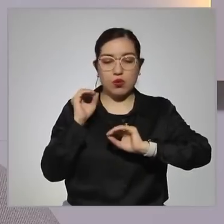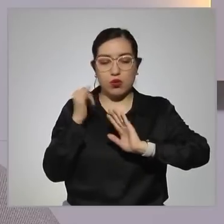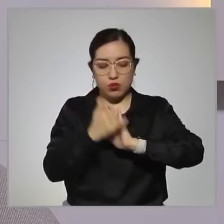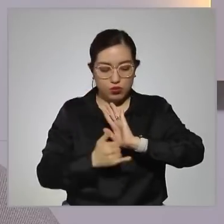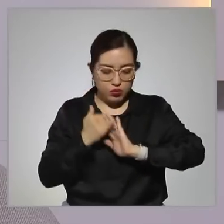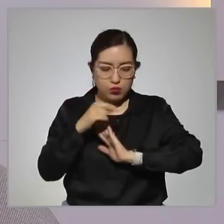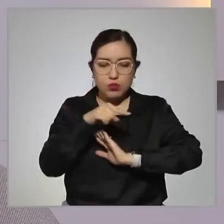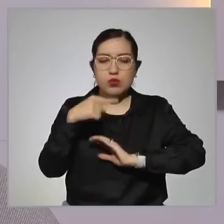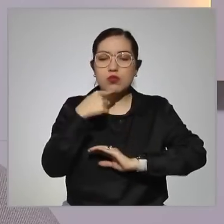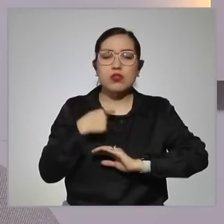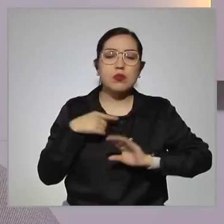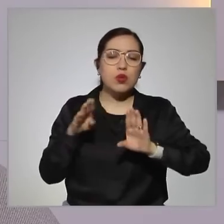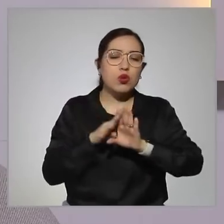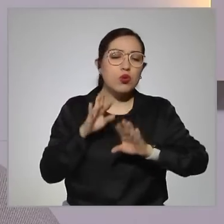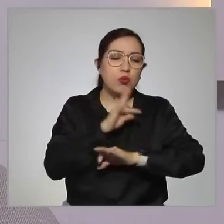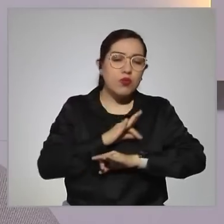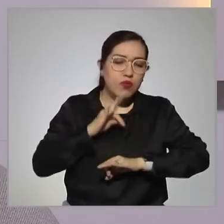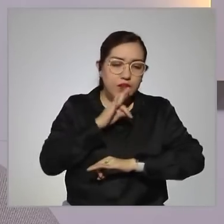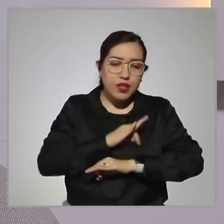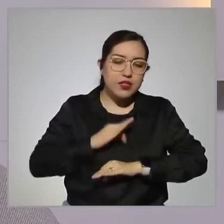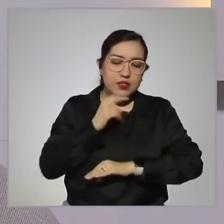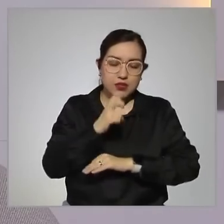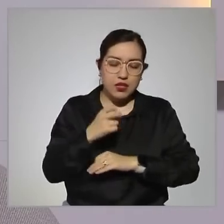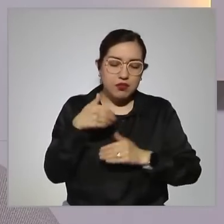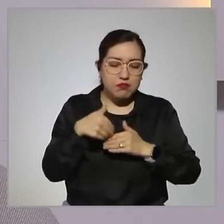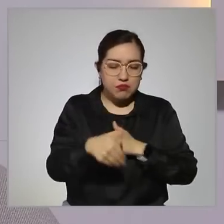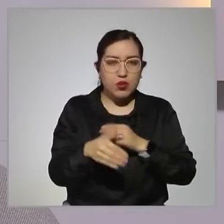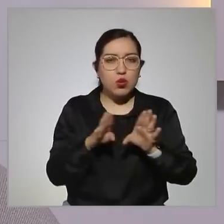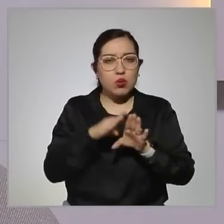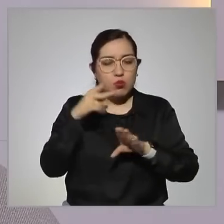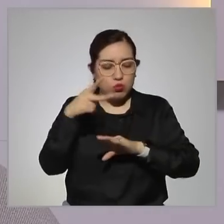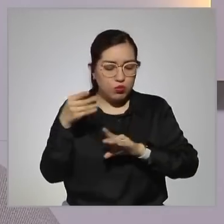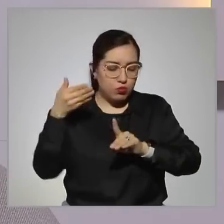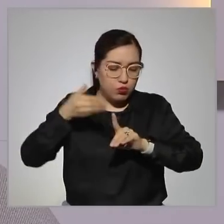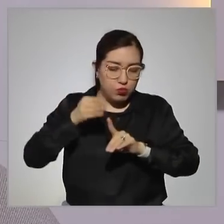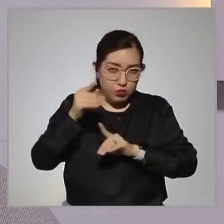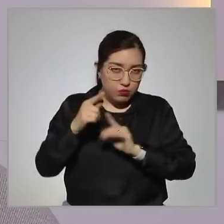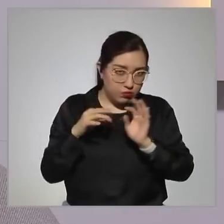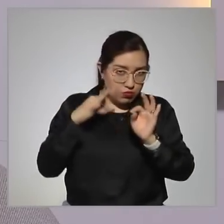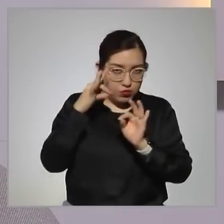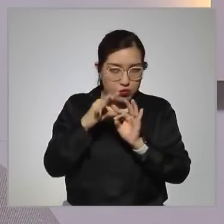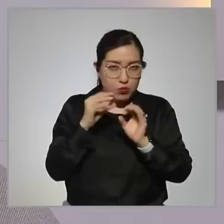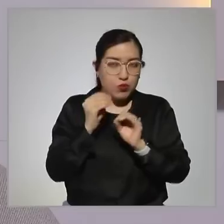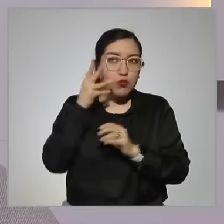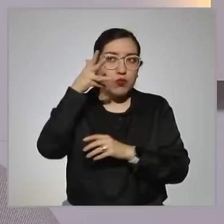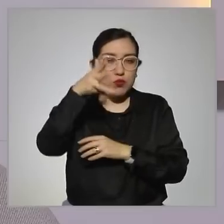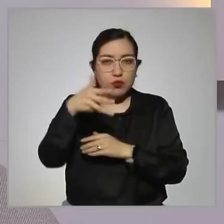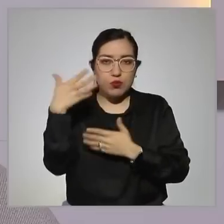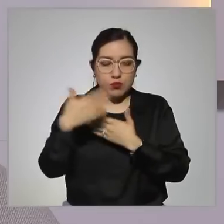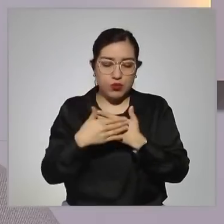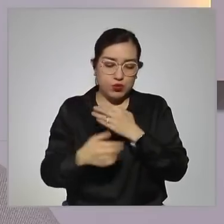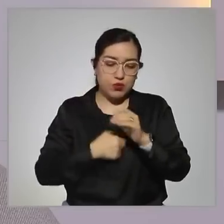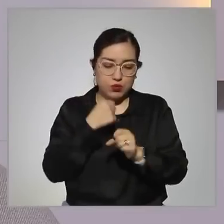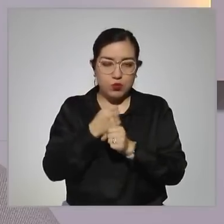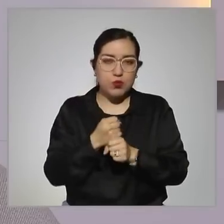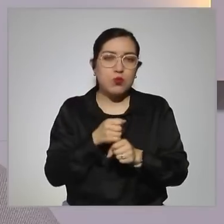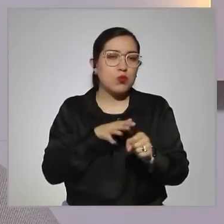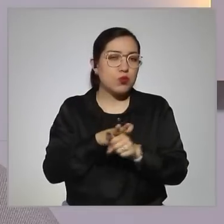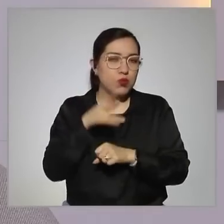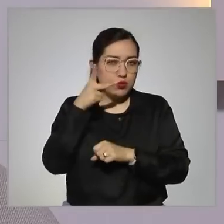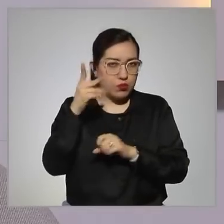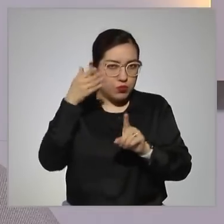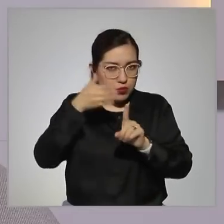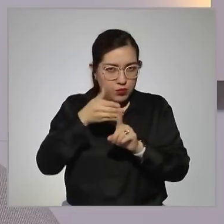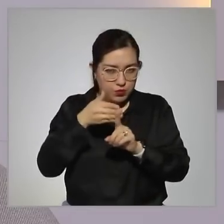cómo celebran estas fechas, cuáles fueron sus propósitos, los cumplieron, cuáles son sus propósitos para este nuevo año que ya estamos empezando. Y